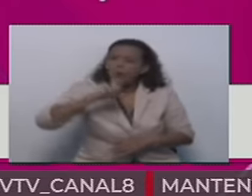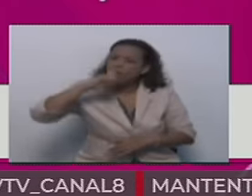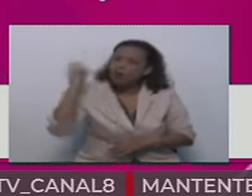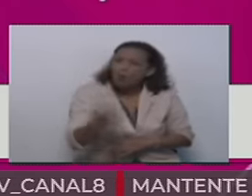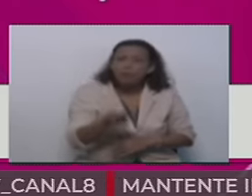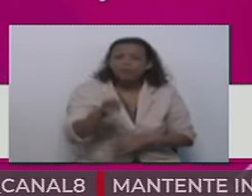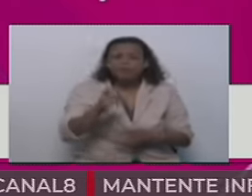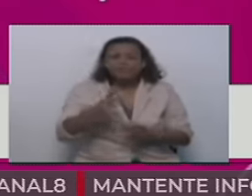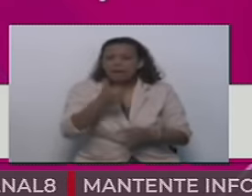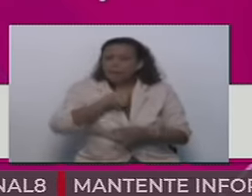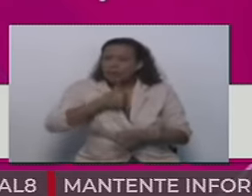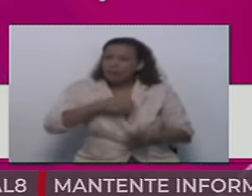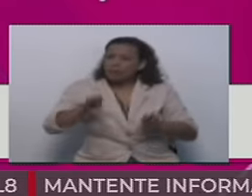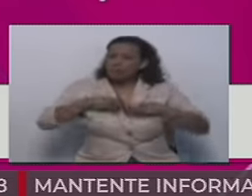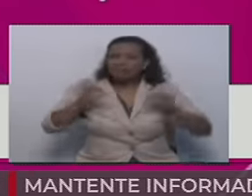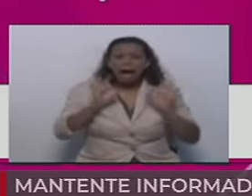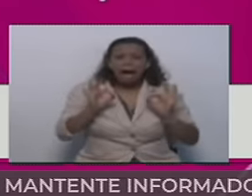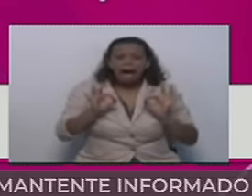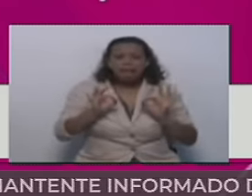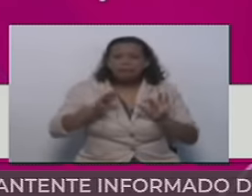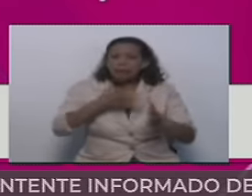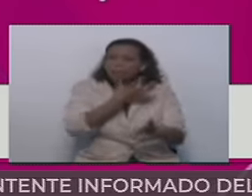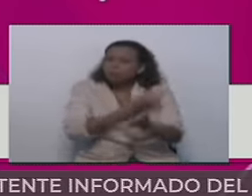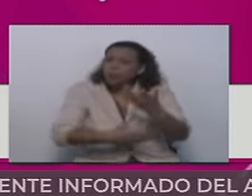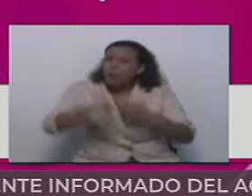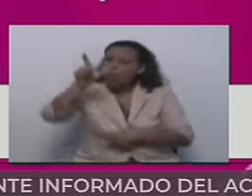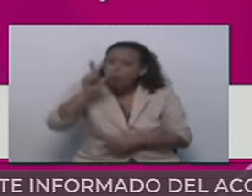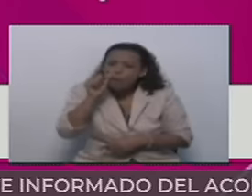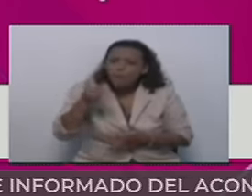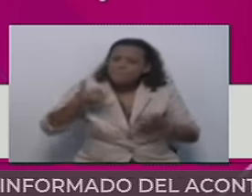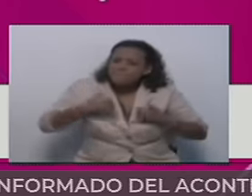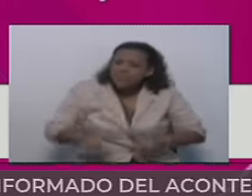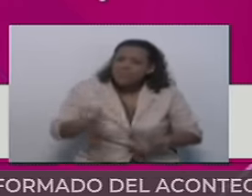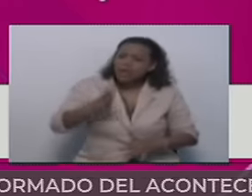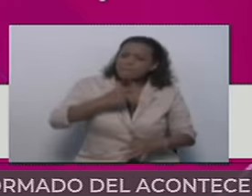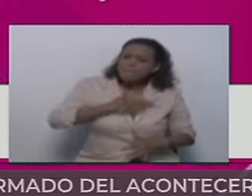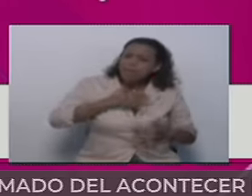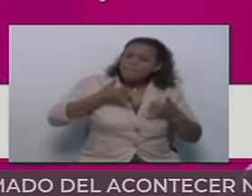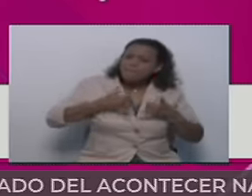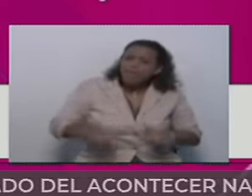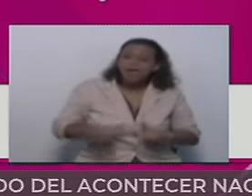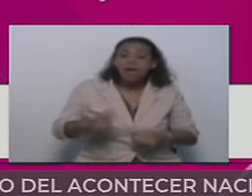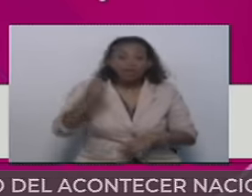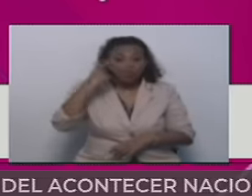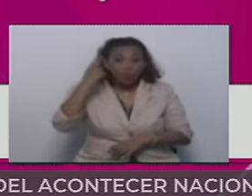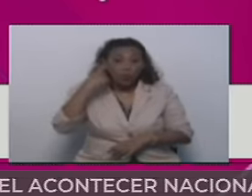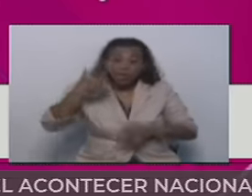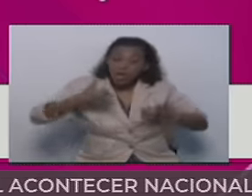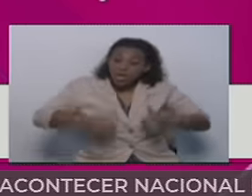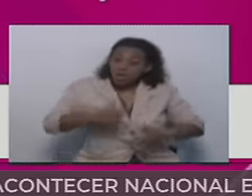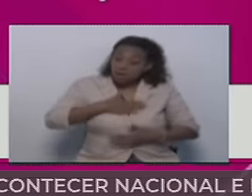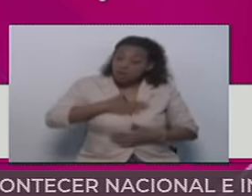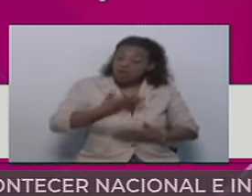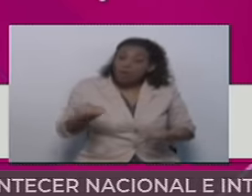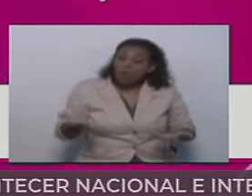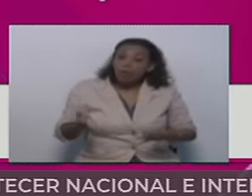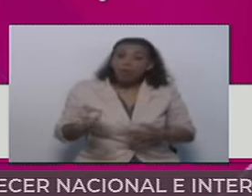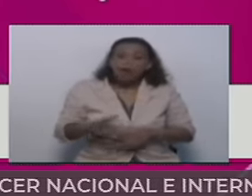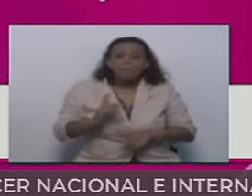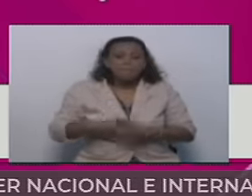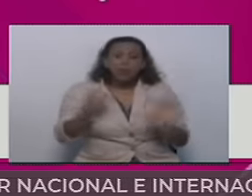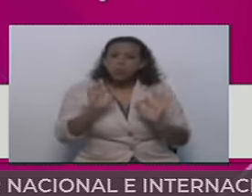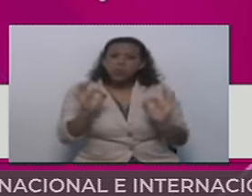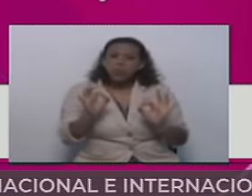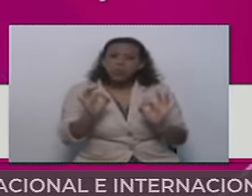la intolerancia, y sobre todo del Ramón muchacho. Mira lo que me ha hecho, porque sabían que eran los hijos de ella, pues. Pero nunca